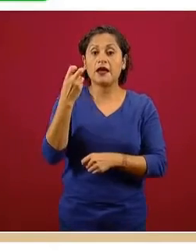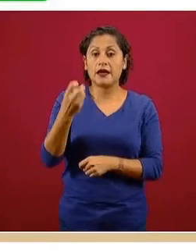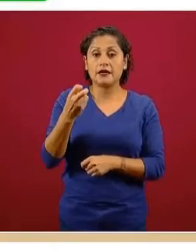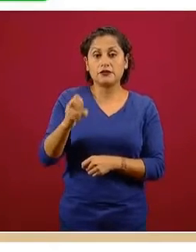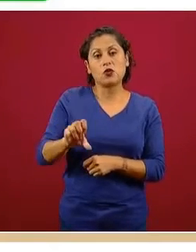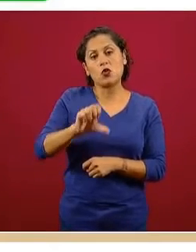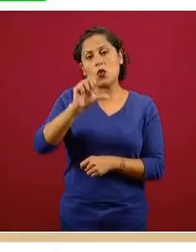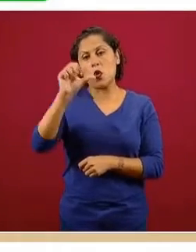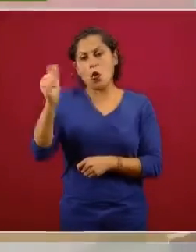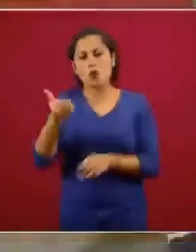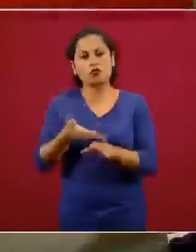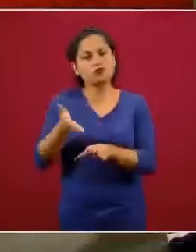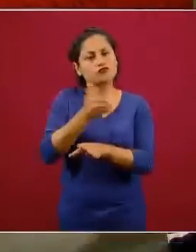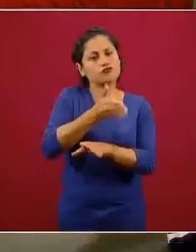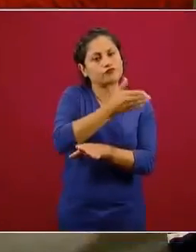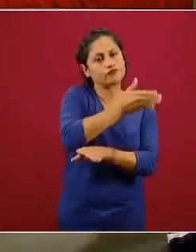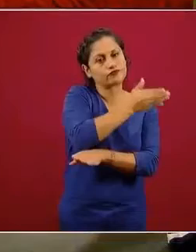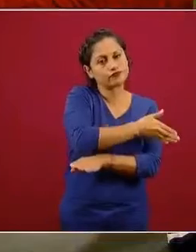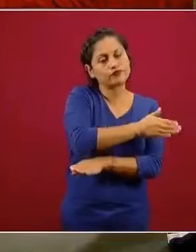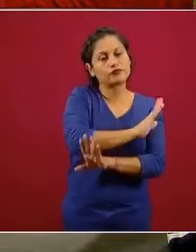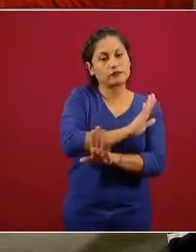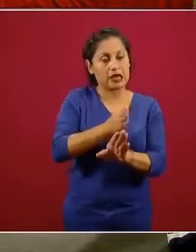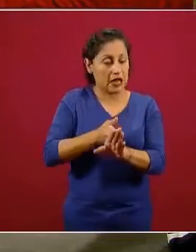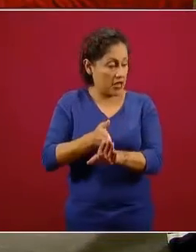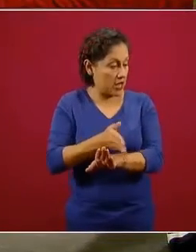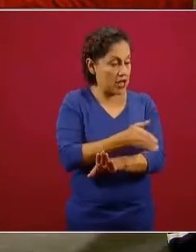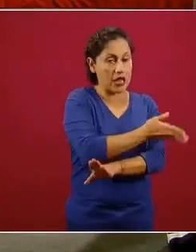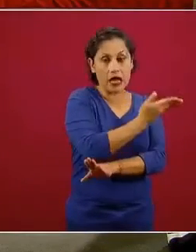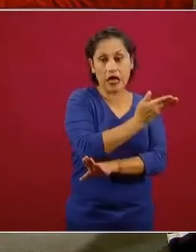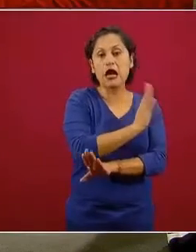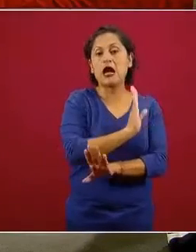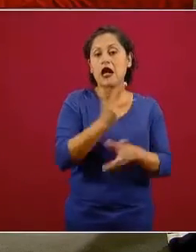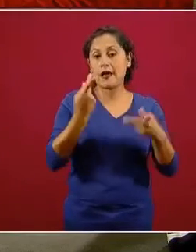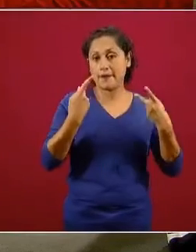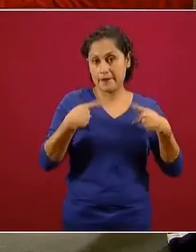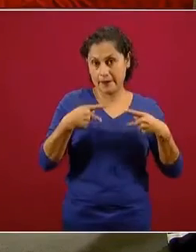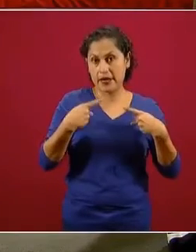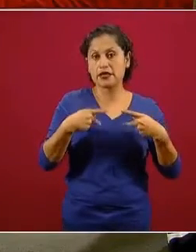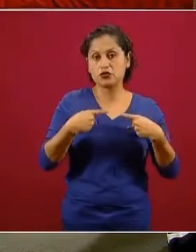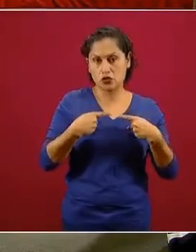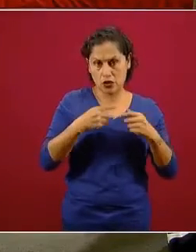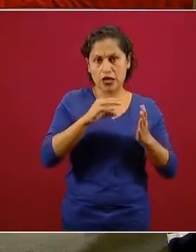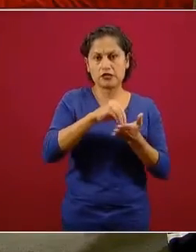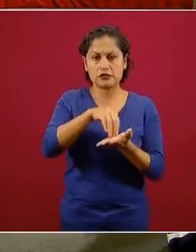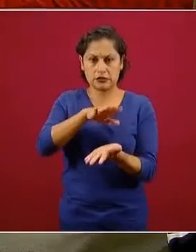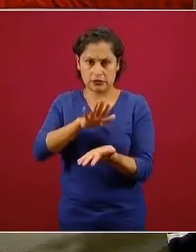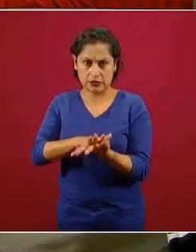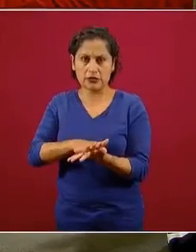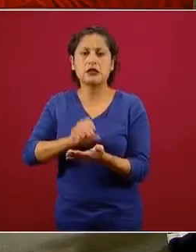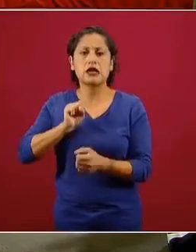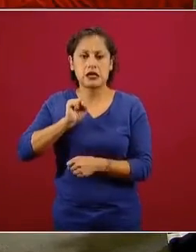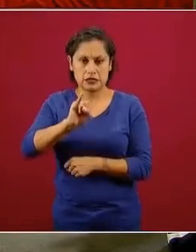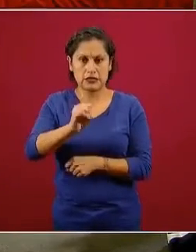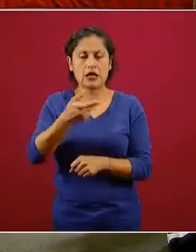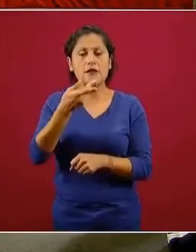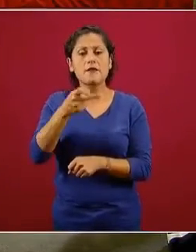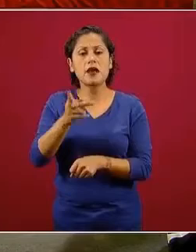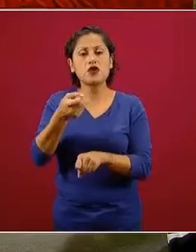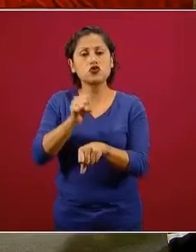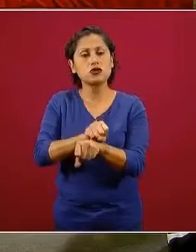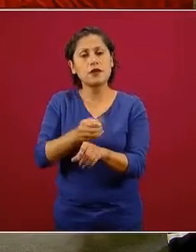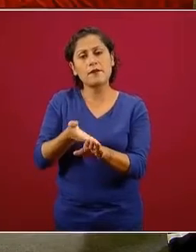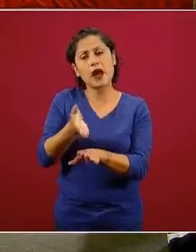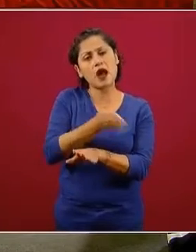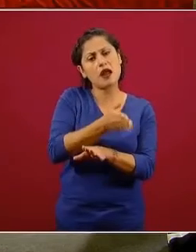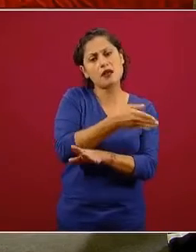es histórico, esto es un dato histórico, aquí hay personas contabilizadas que desde hace muchas semanas, desde